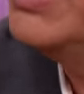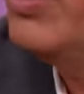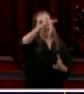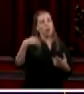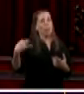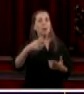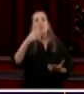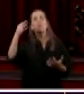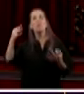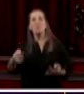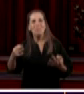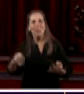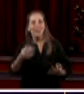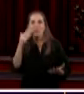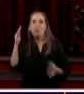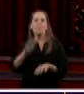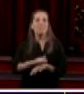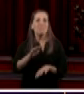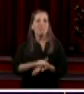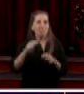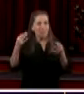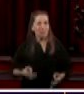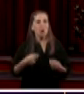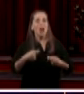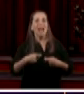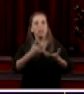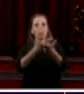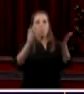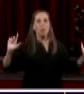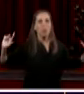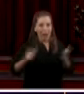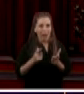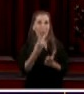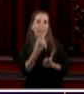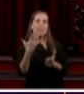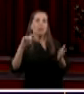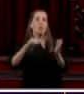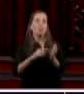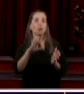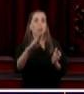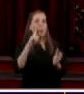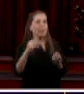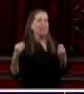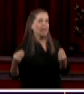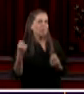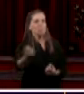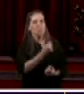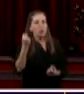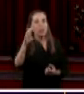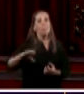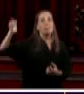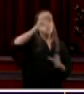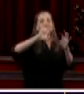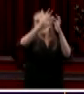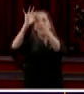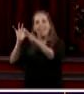competencia originaria la corte lo que pasa es que los gobernadores ya están un poco más canchero en esto y mi ley es un poco más verde lo que le pasó con el Dn